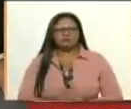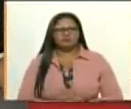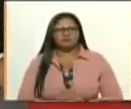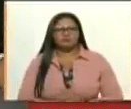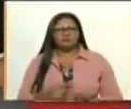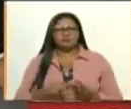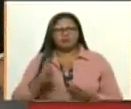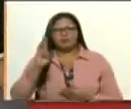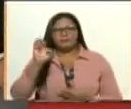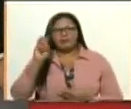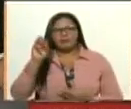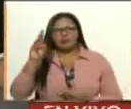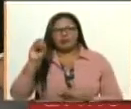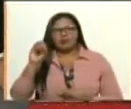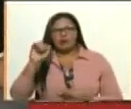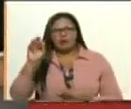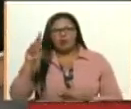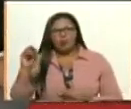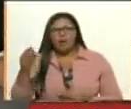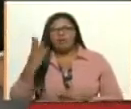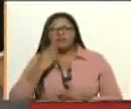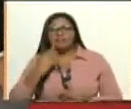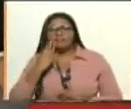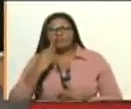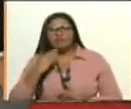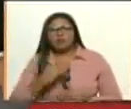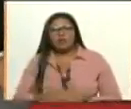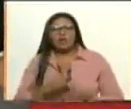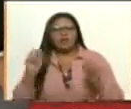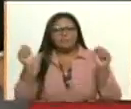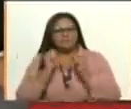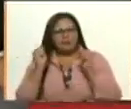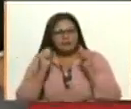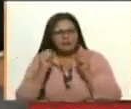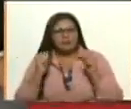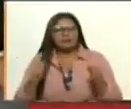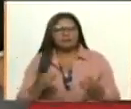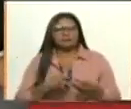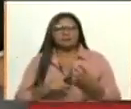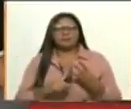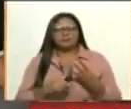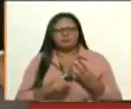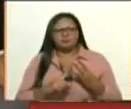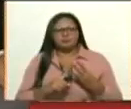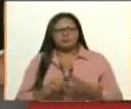Pedro Araujo, Pesebre Tradicional, Mérida, Estado Mérida.